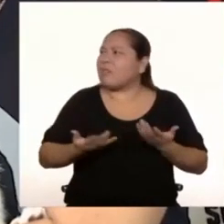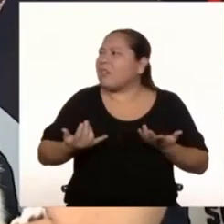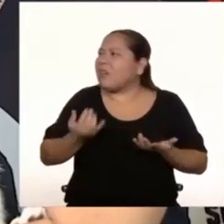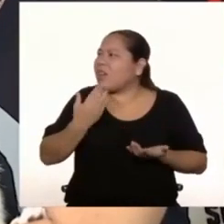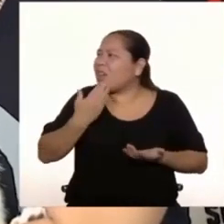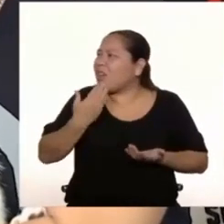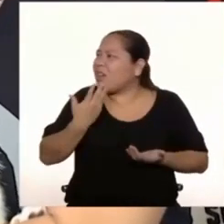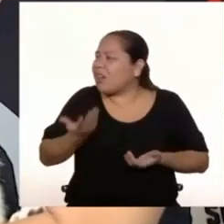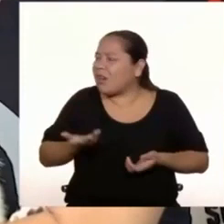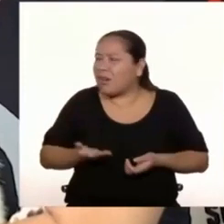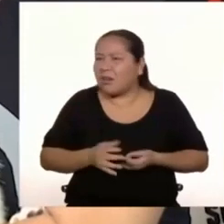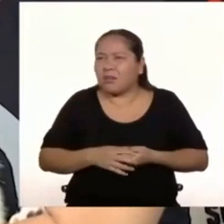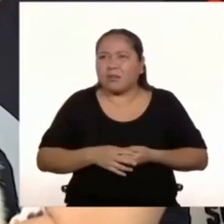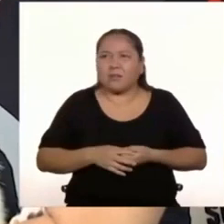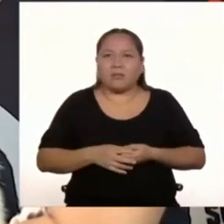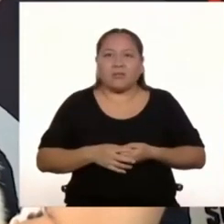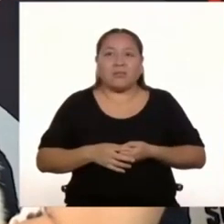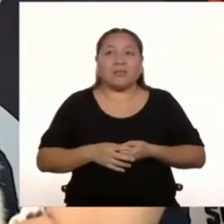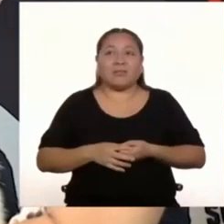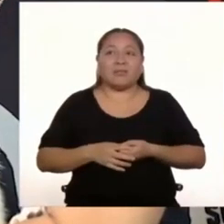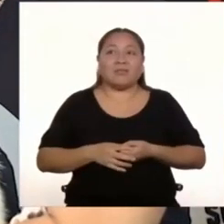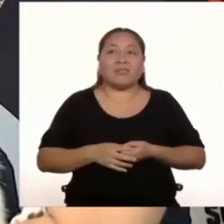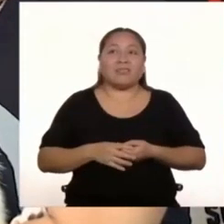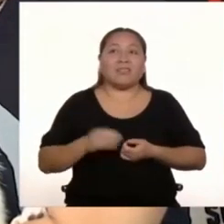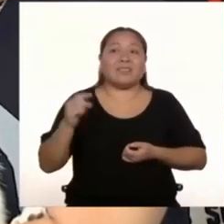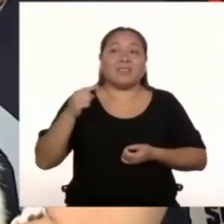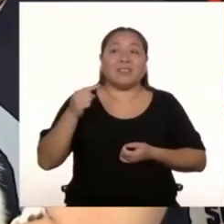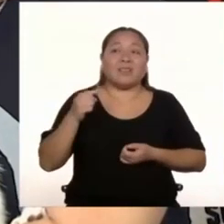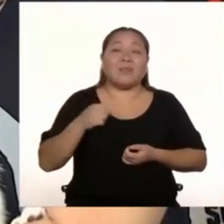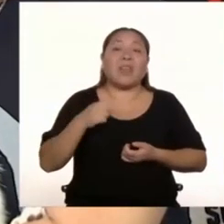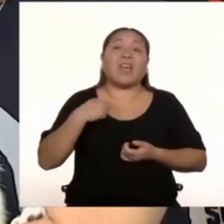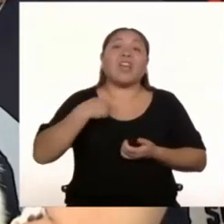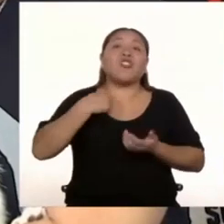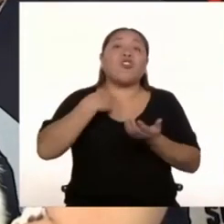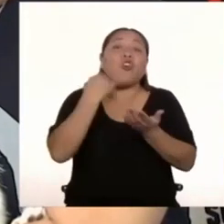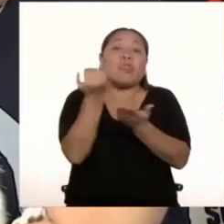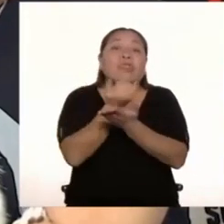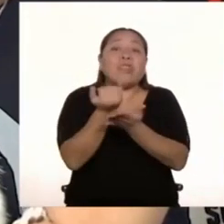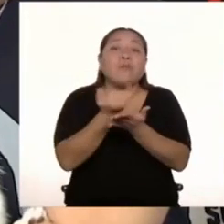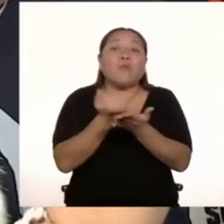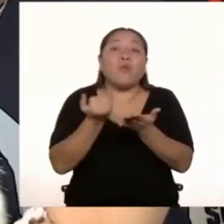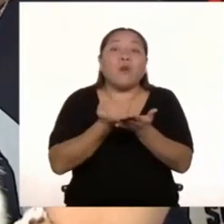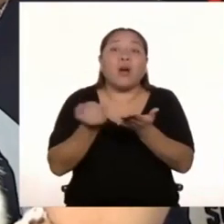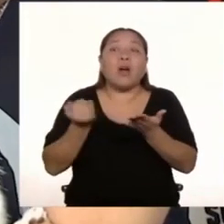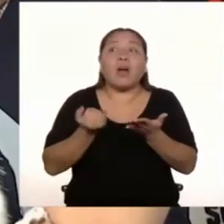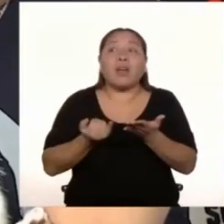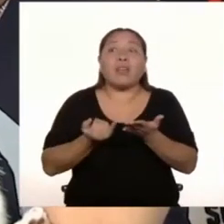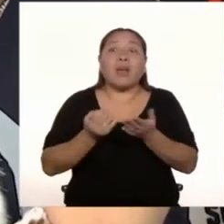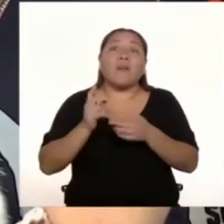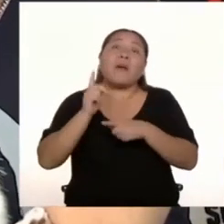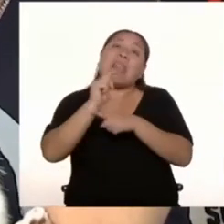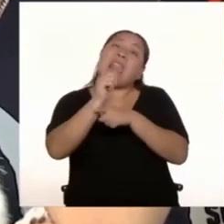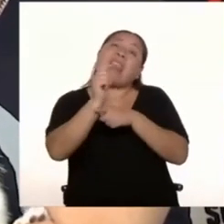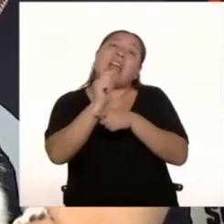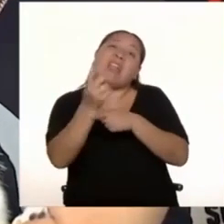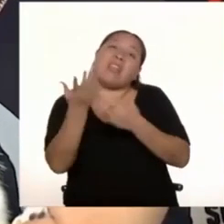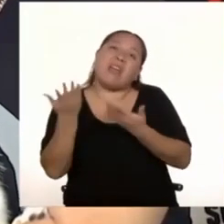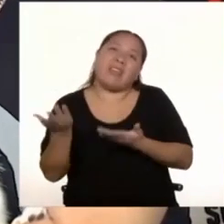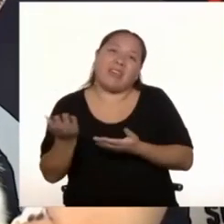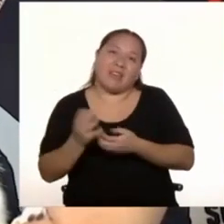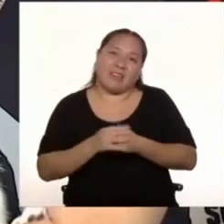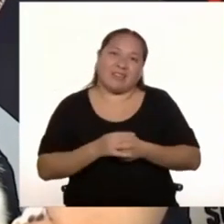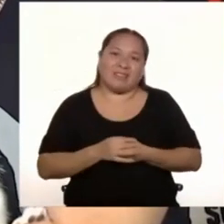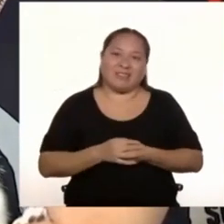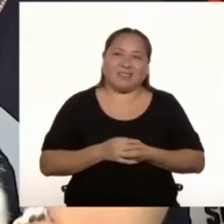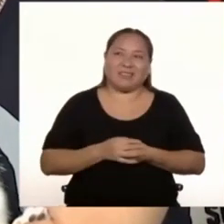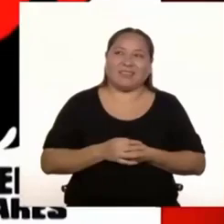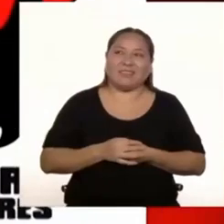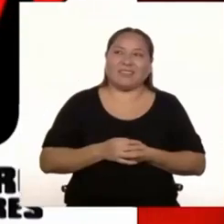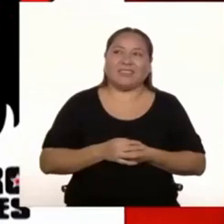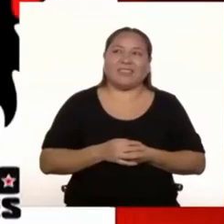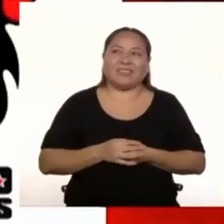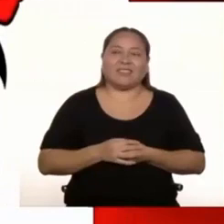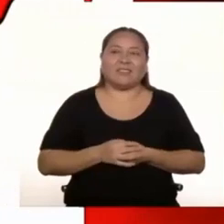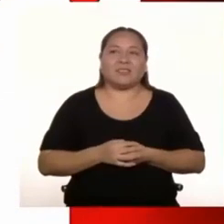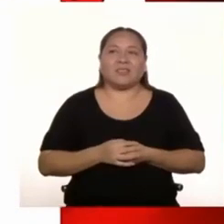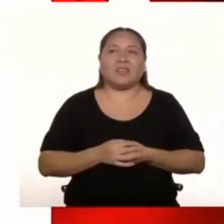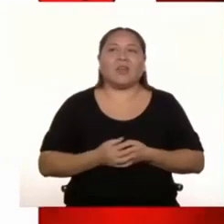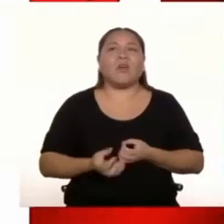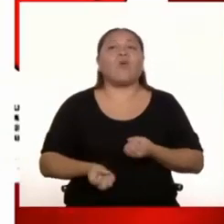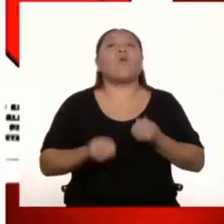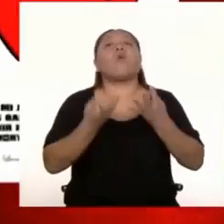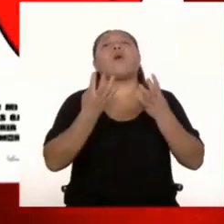no? Y era para que dibujara, pues, para las asignaciones, ¿no? Entonces,